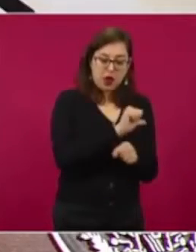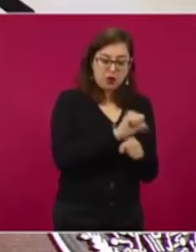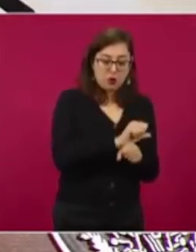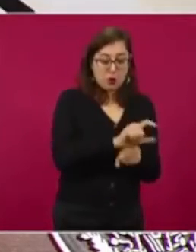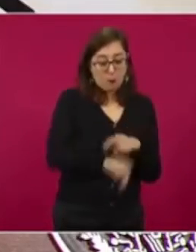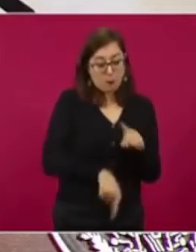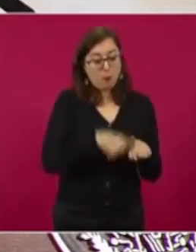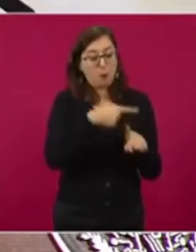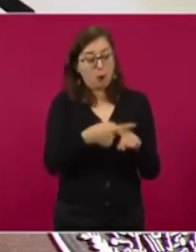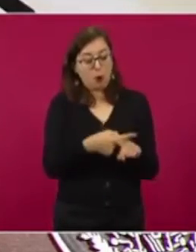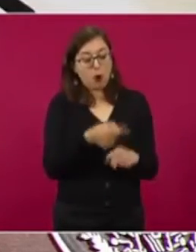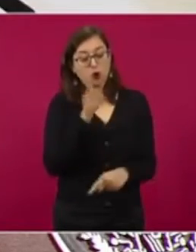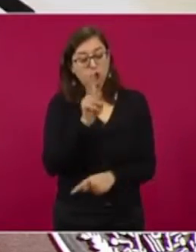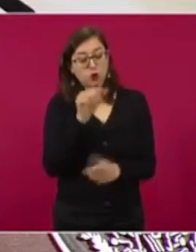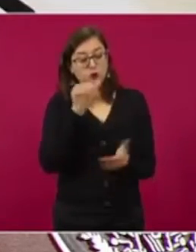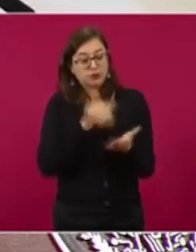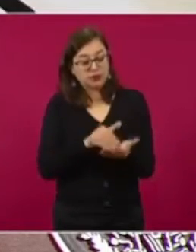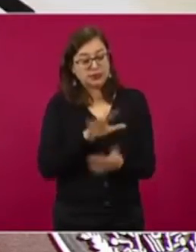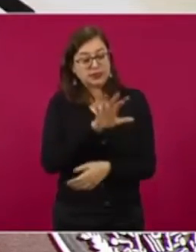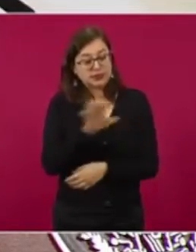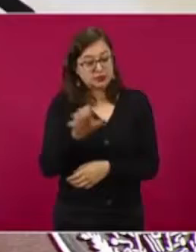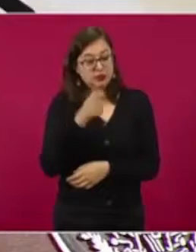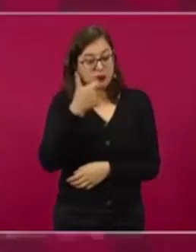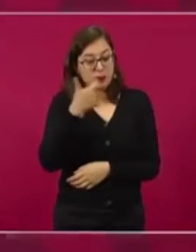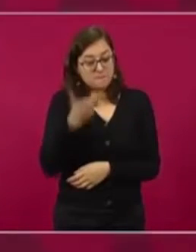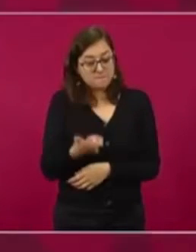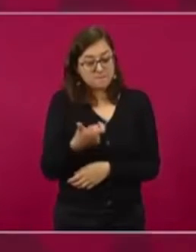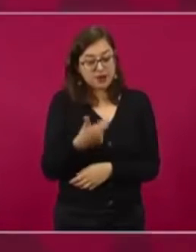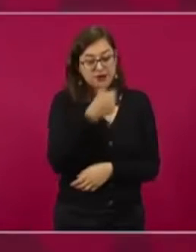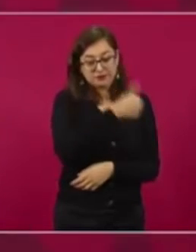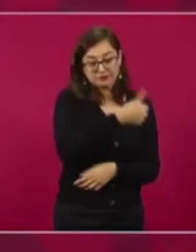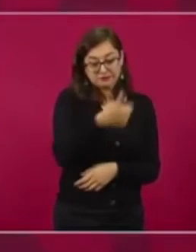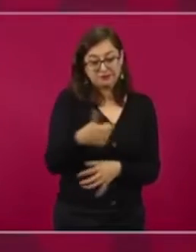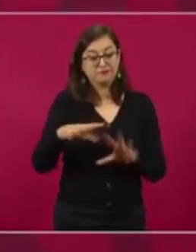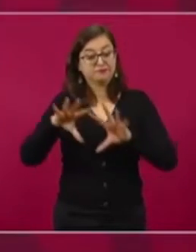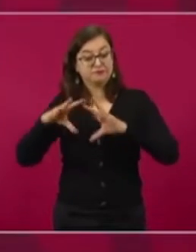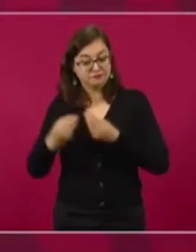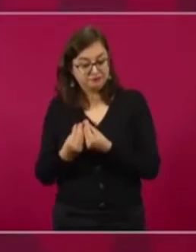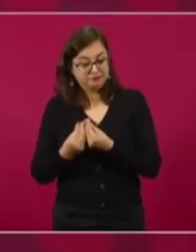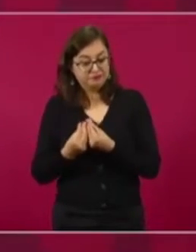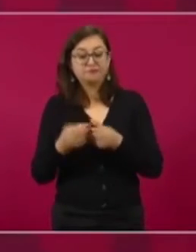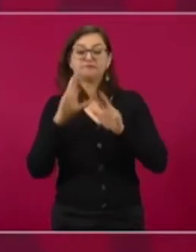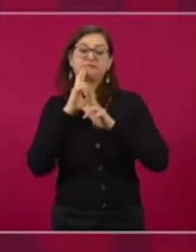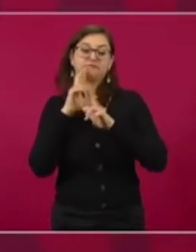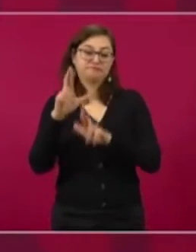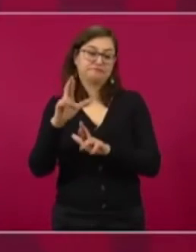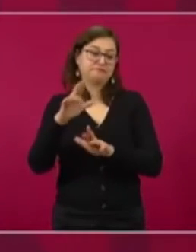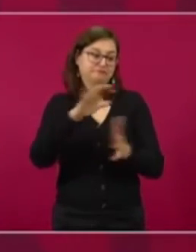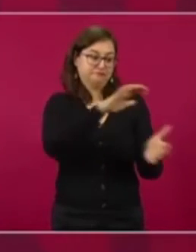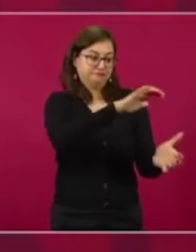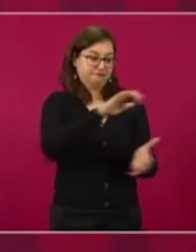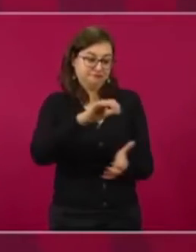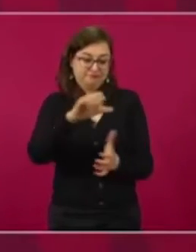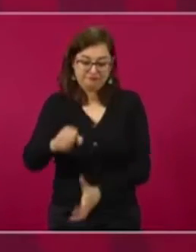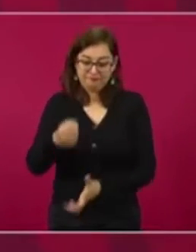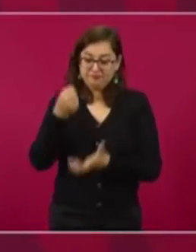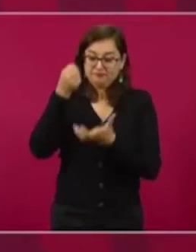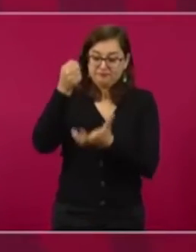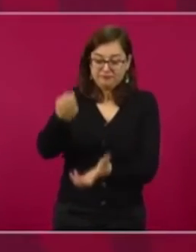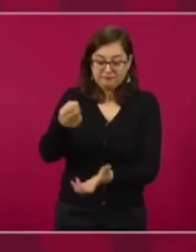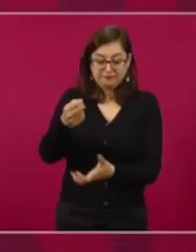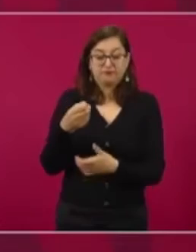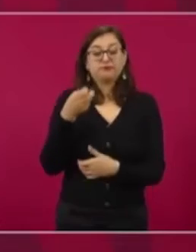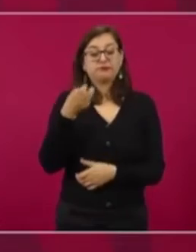por 2,500 pesos y pues sería el resultado que efectivamente el equipo ayer, junto con